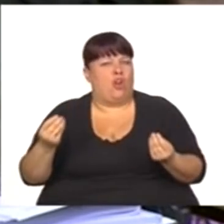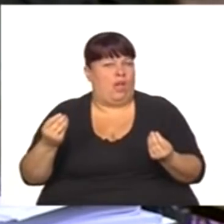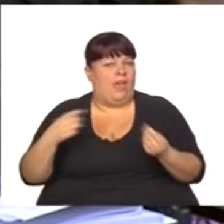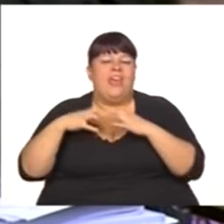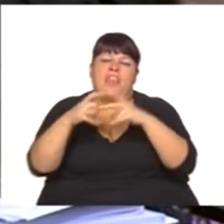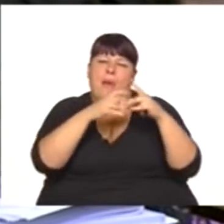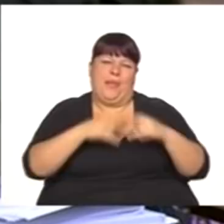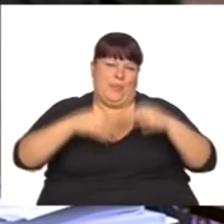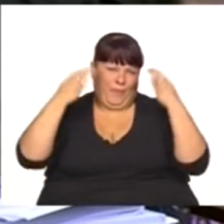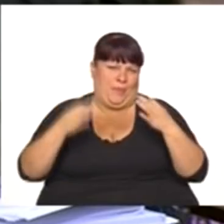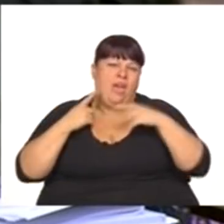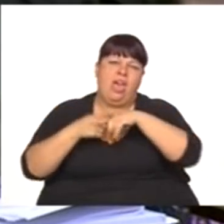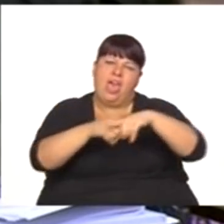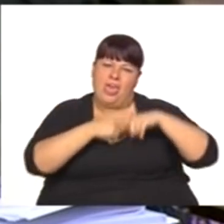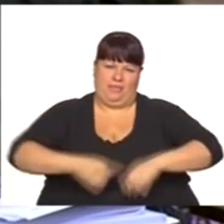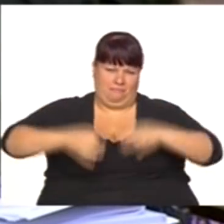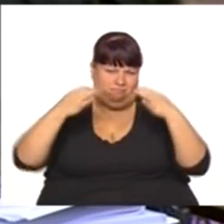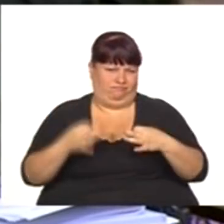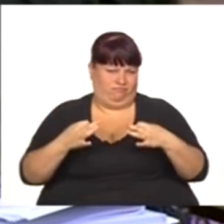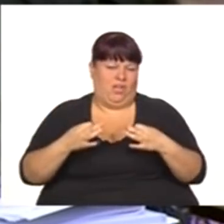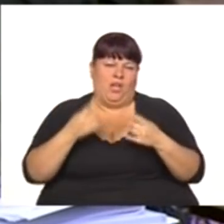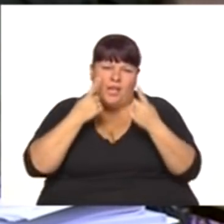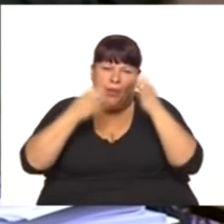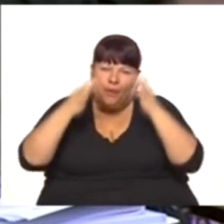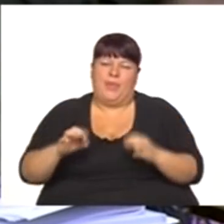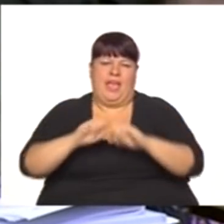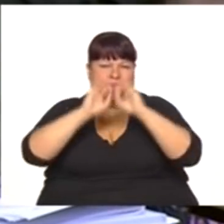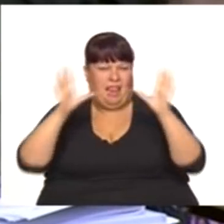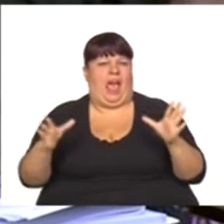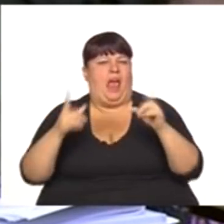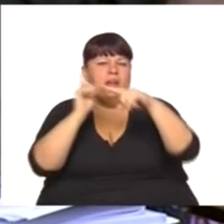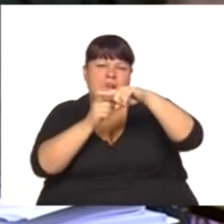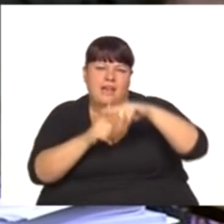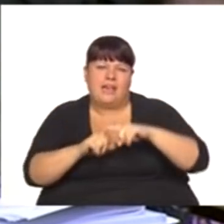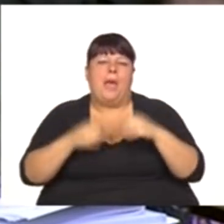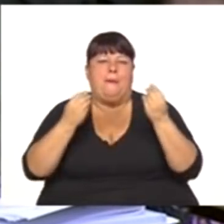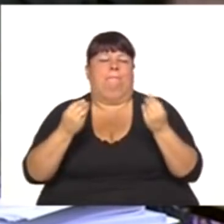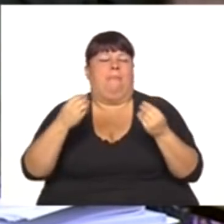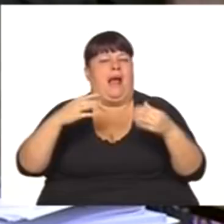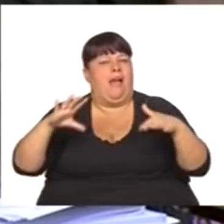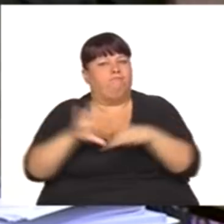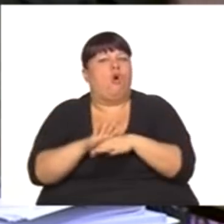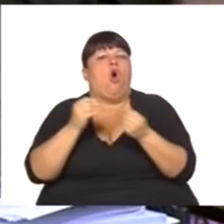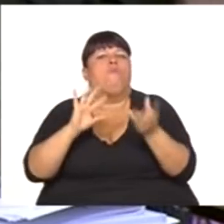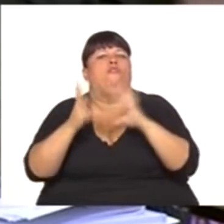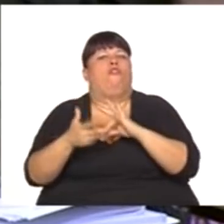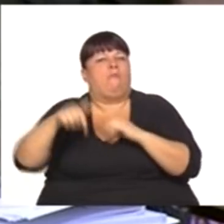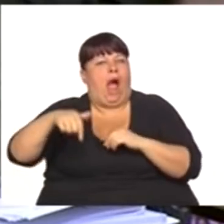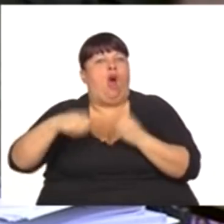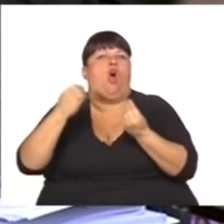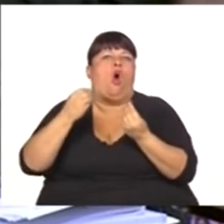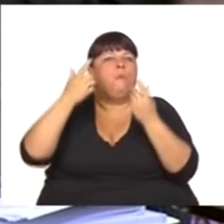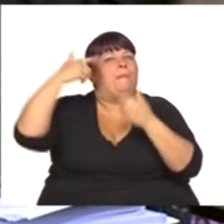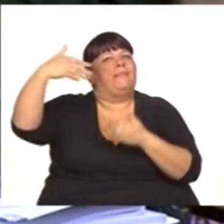Una discusión seria, una discusión madura, una discusión rigurosa, una discusión con cálculos actuariales que nos digan cómo es el sistema hoy, cómo